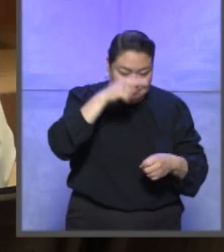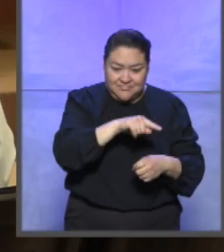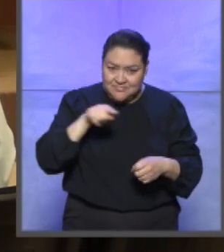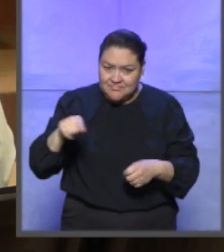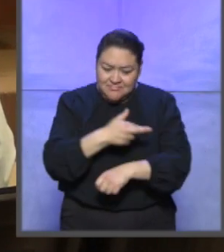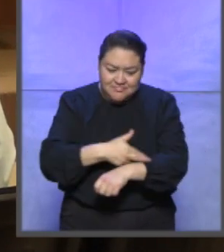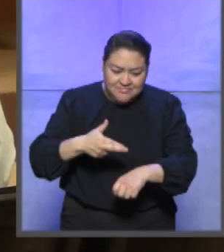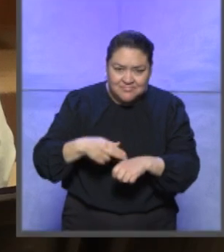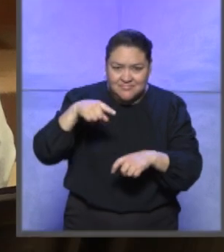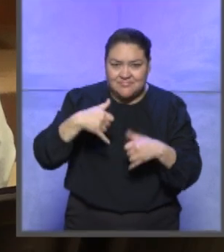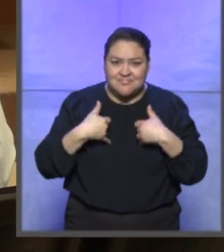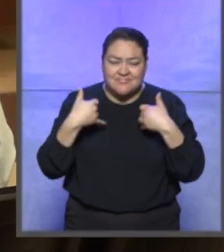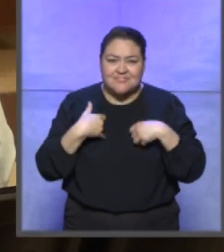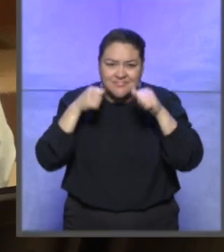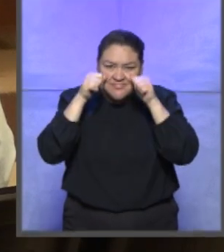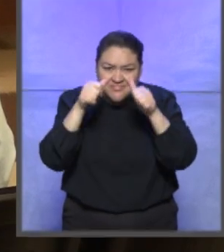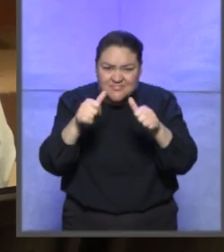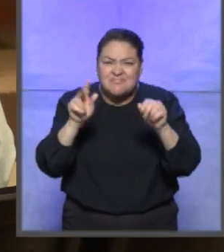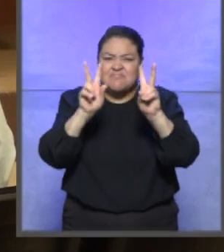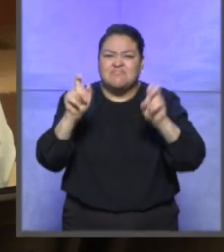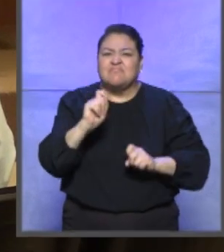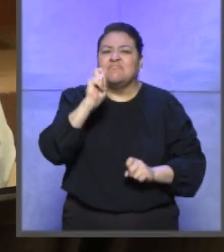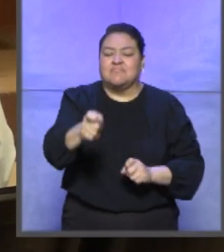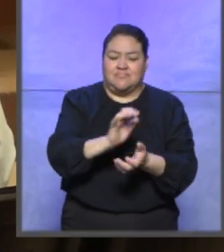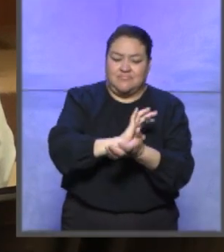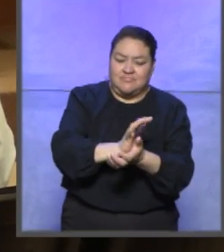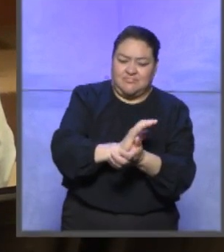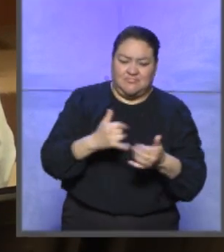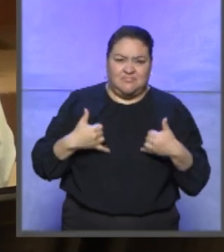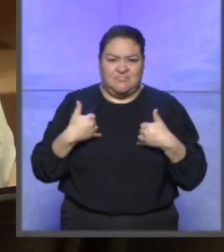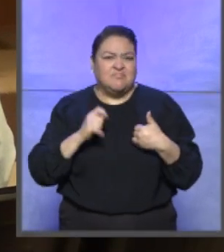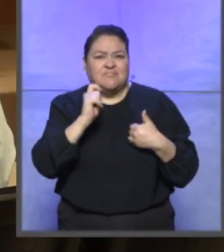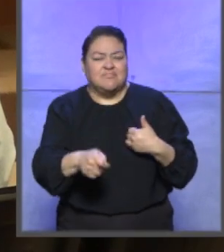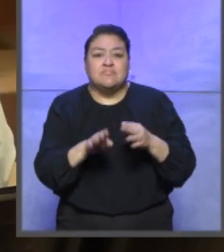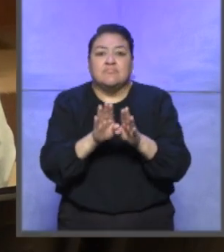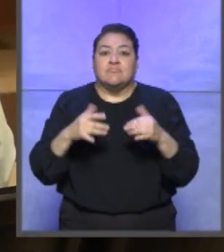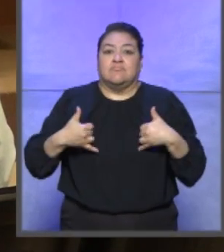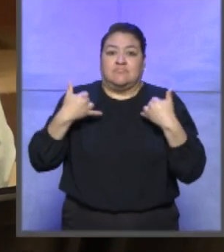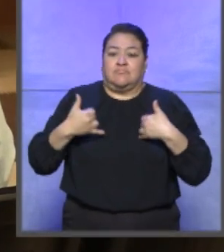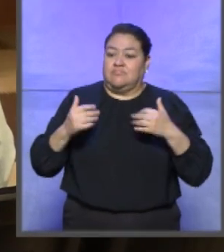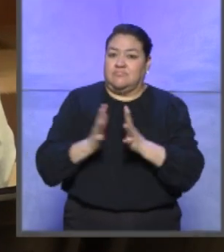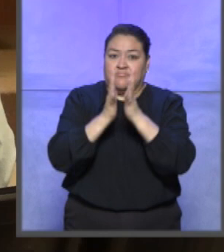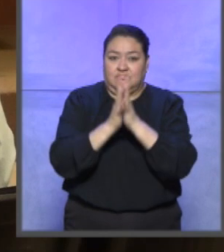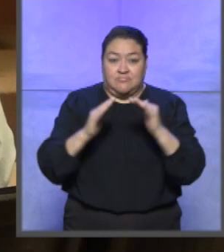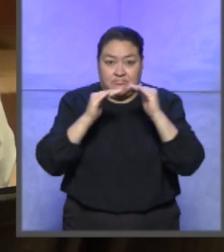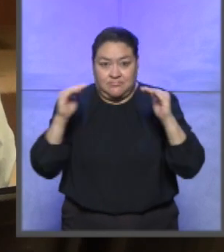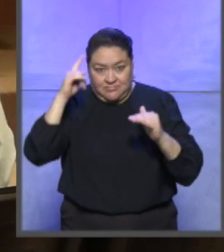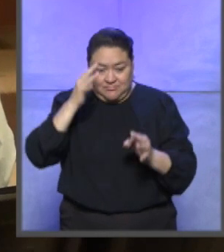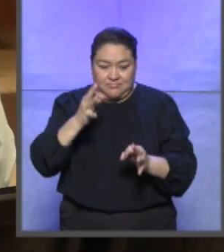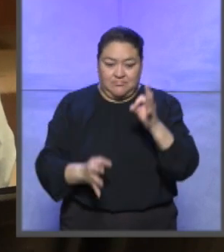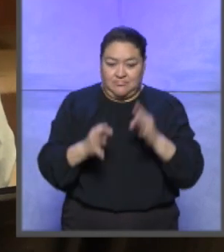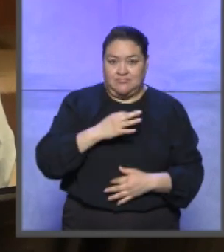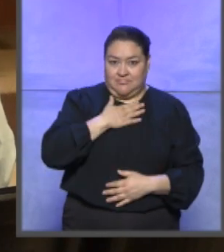para realizar este escuchatorio, Discriminación y Juventud, agenda de temas sobre la participación democrática y la